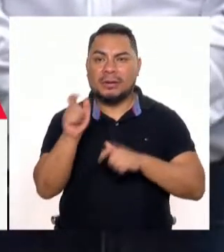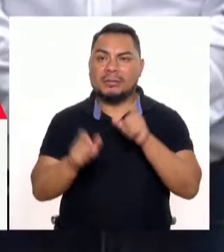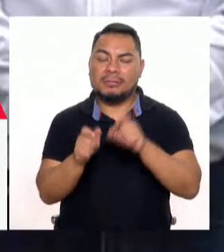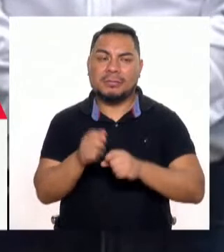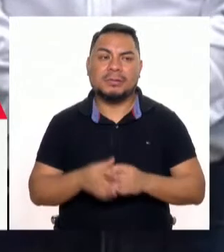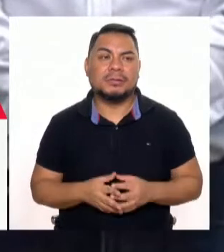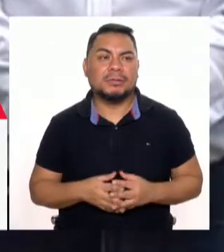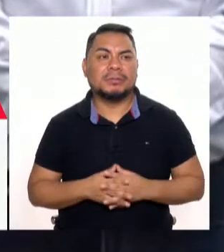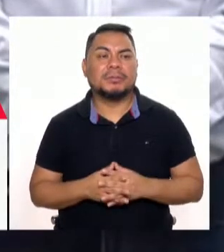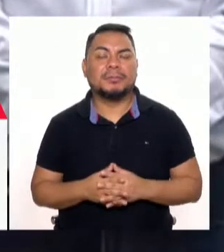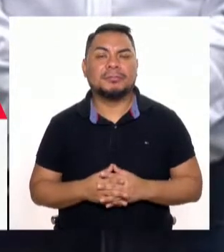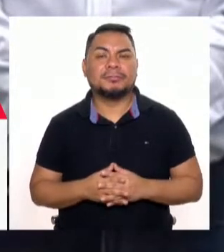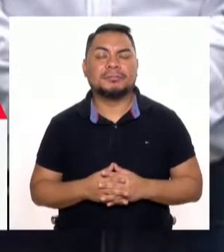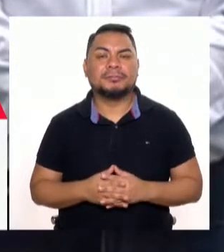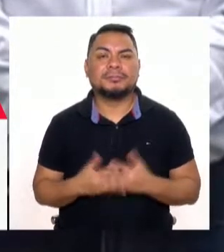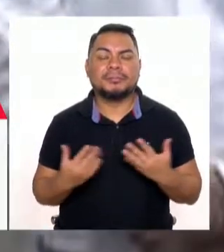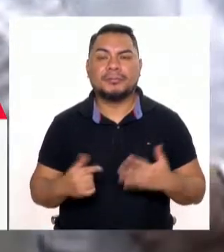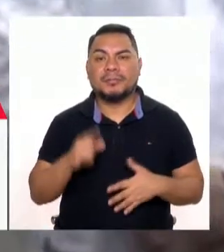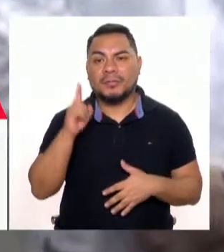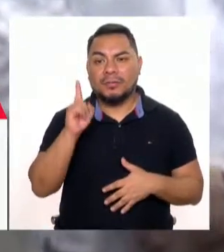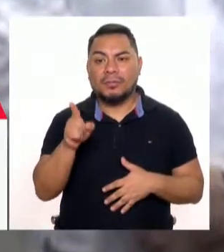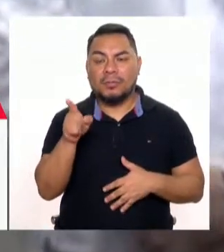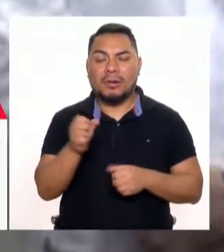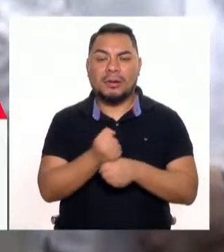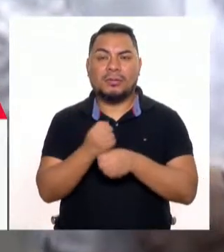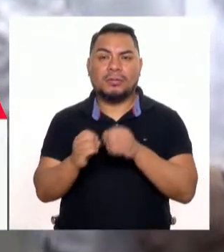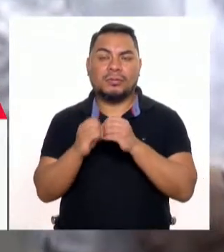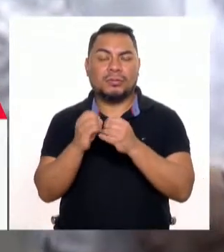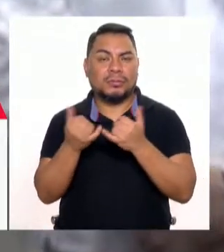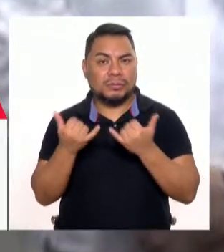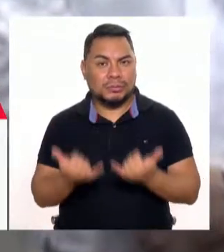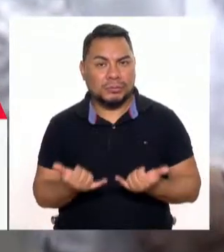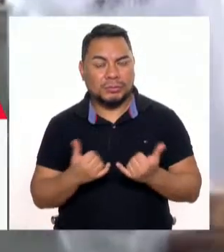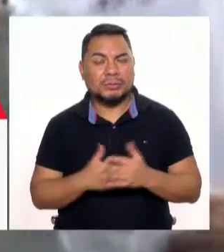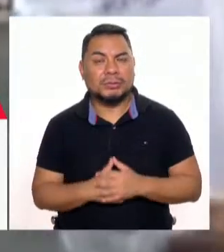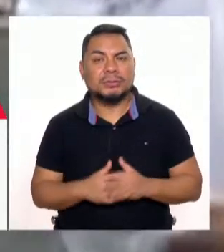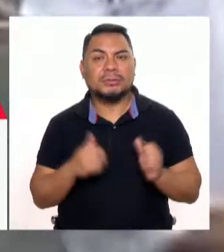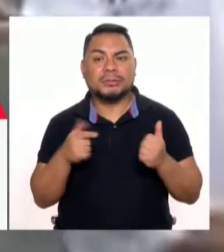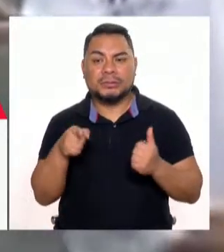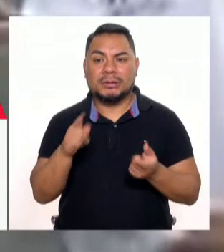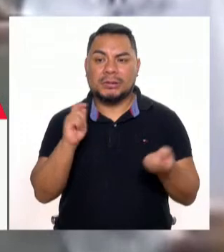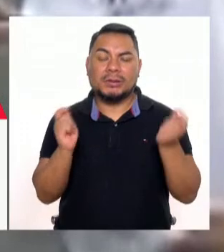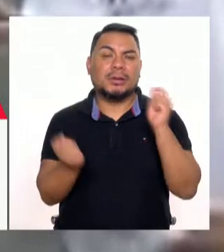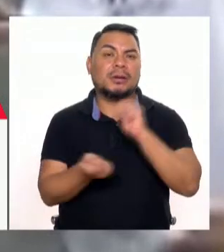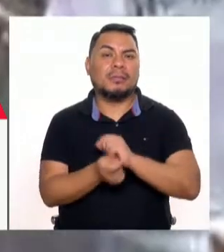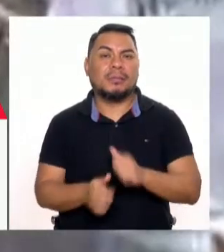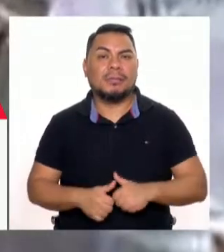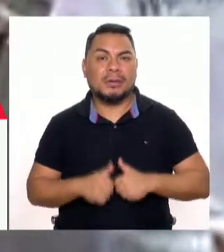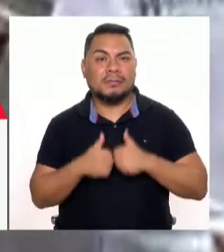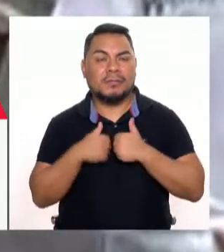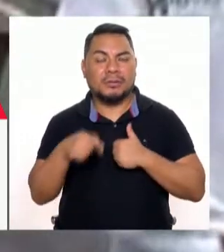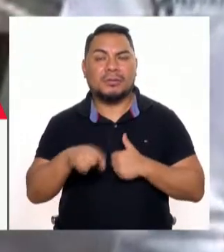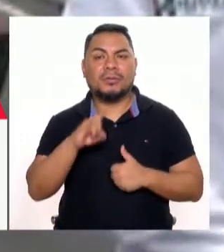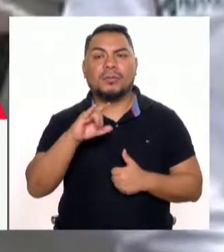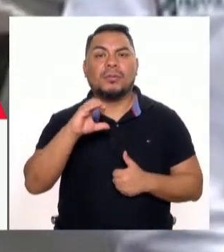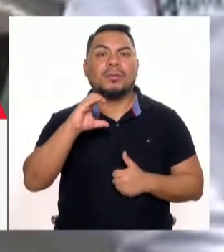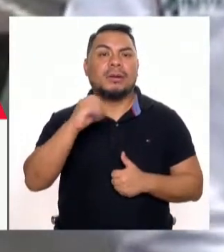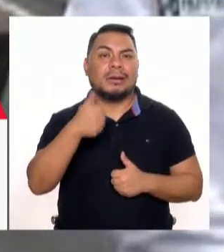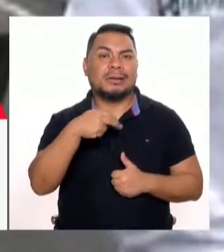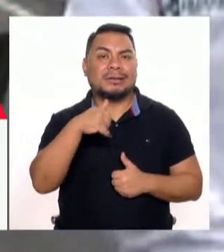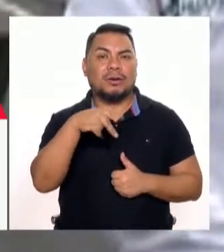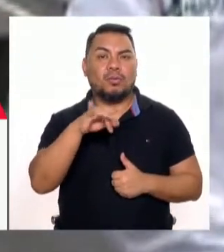personas y una de esas obras que hoy día va a cambiar la vida de ocayaku